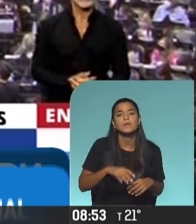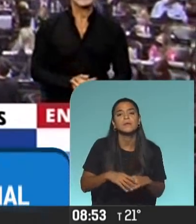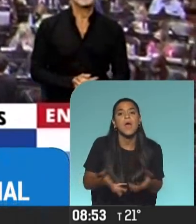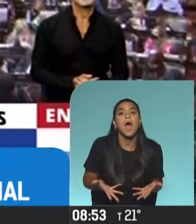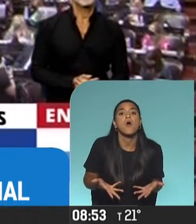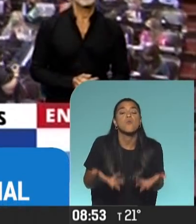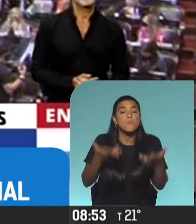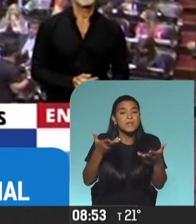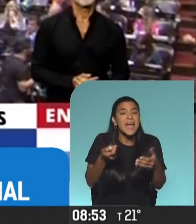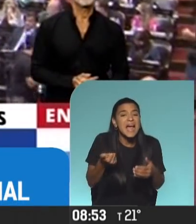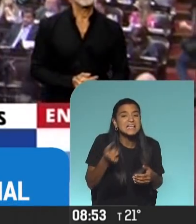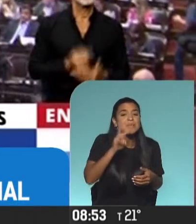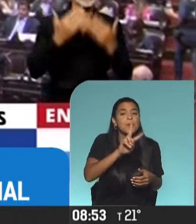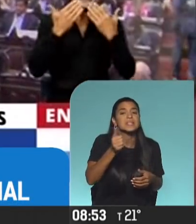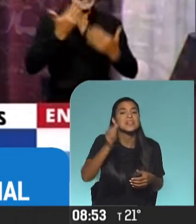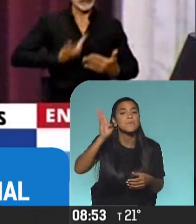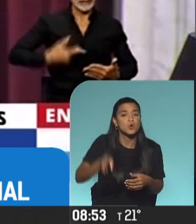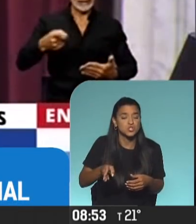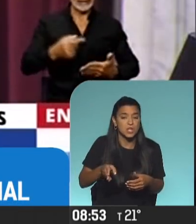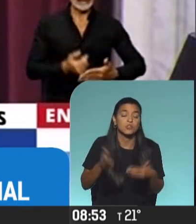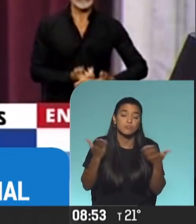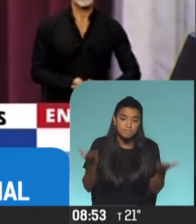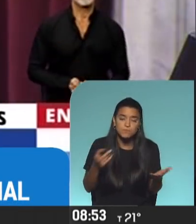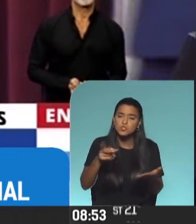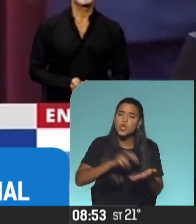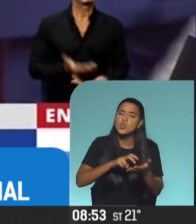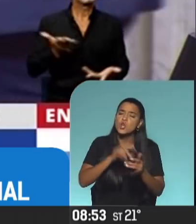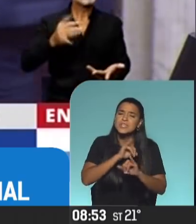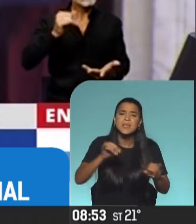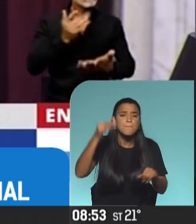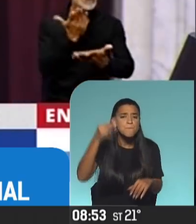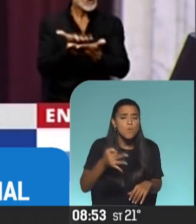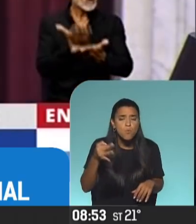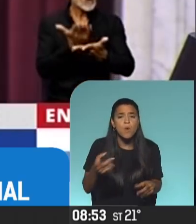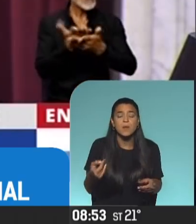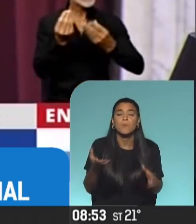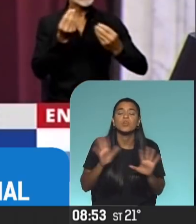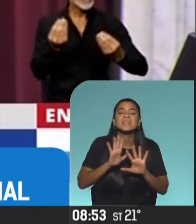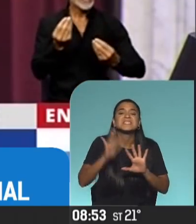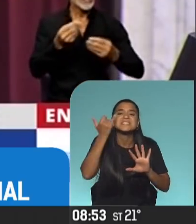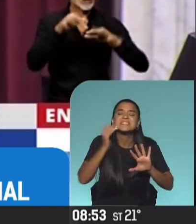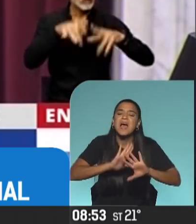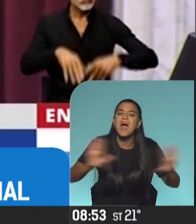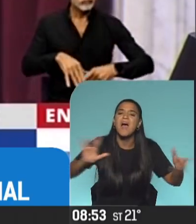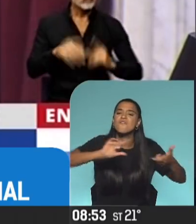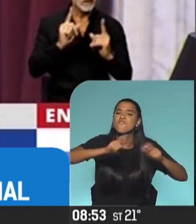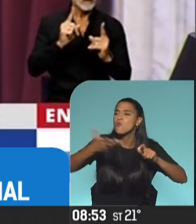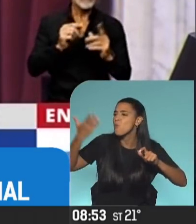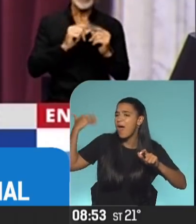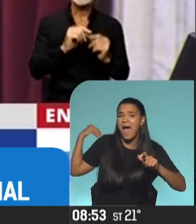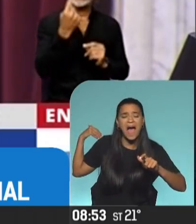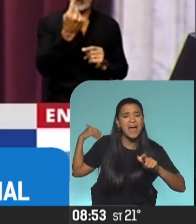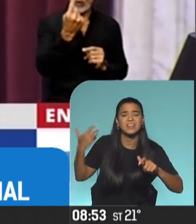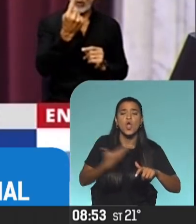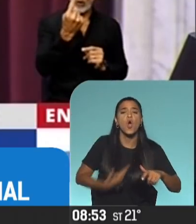crecieron en un casi 26%. Así que es una muy buena noticia porque además es dejar atrás una fórmula que estuvo vigente durante